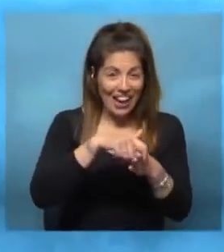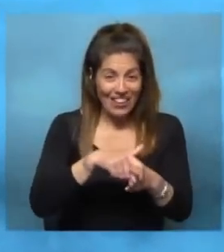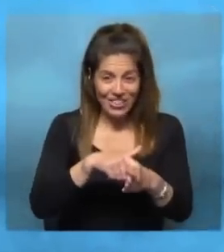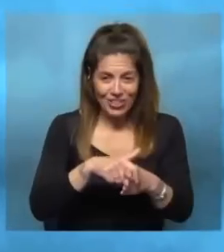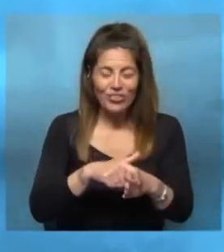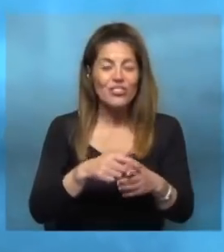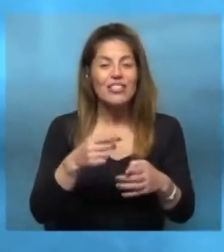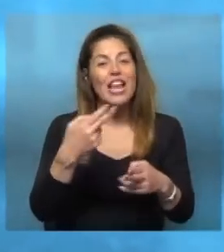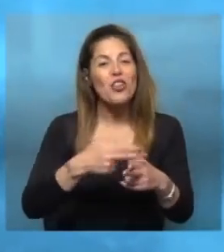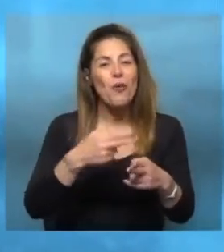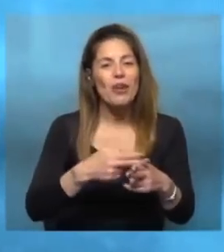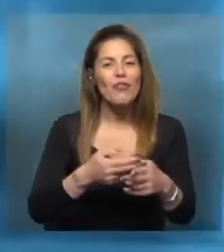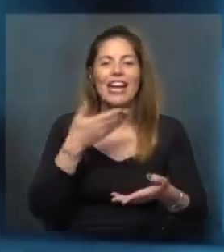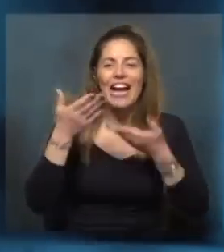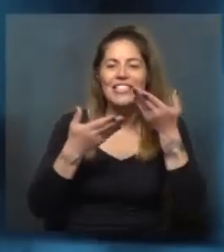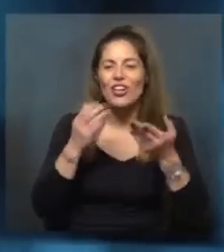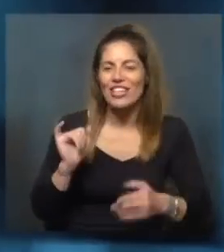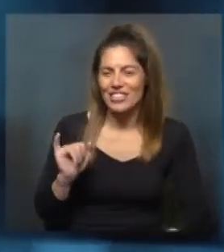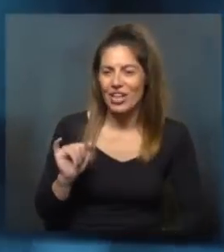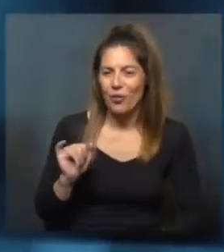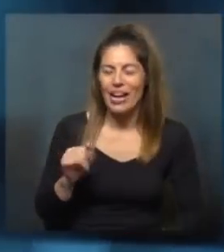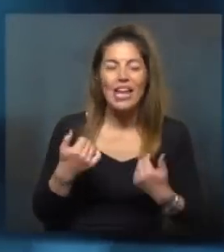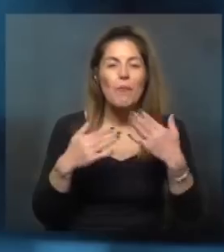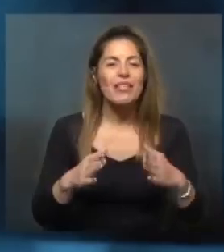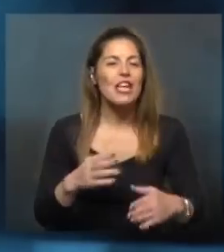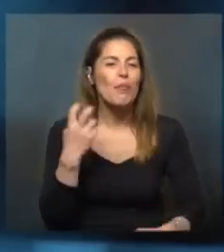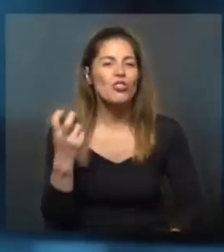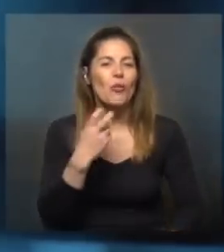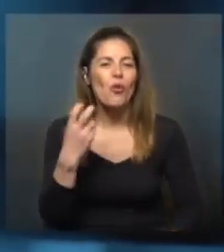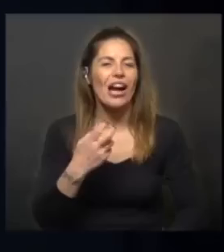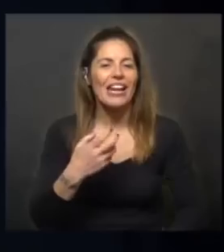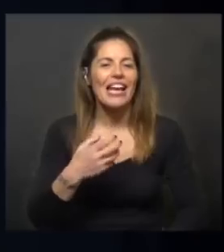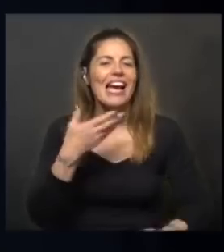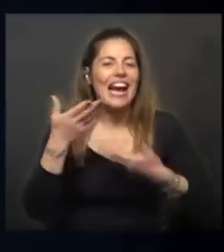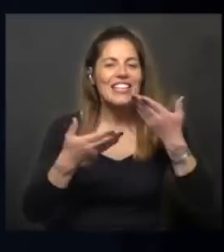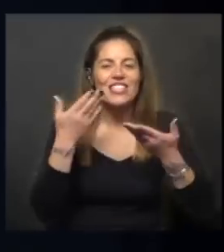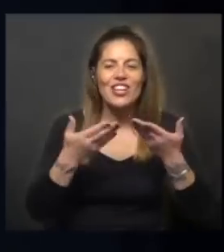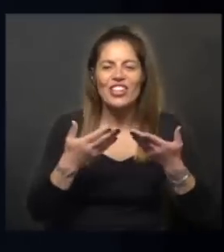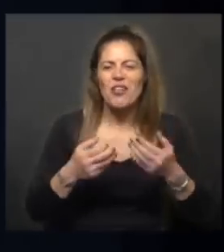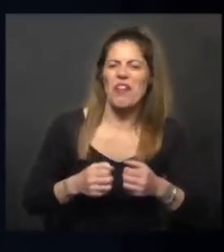ahí empezamos a buscar canciones despechadas viste que llego a la canción